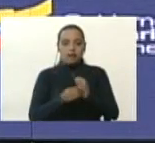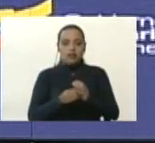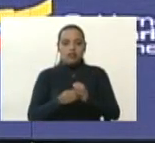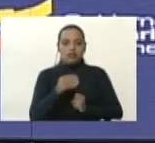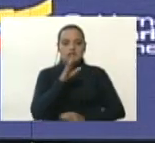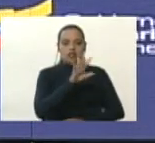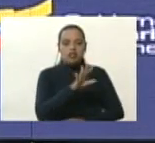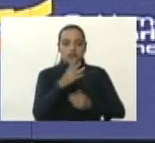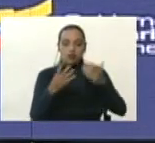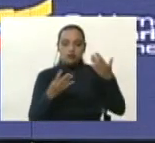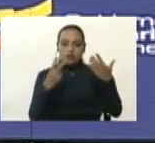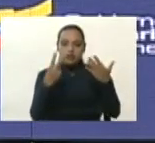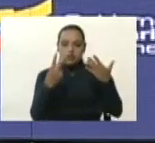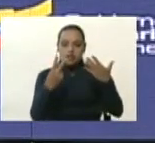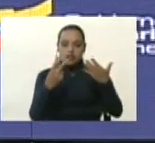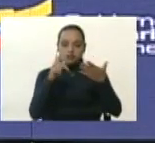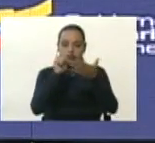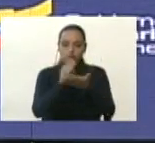10.597 toneladas,